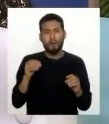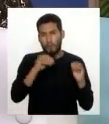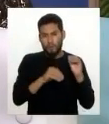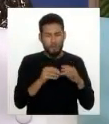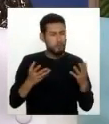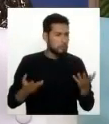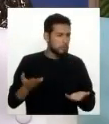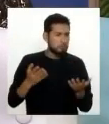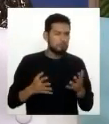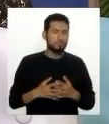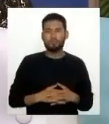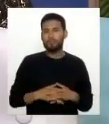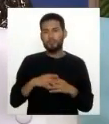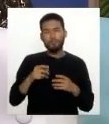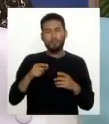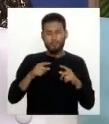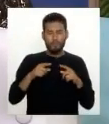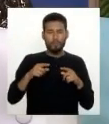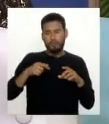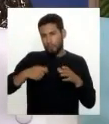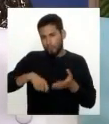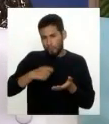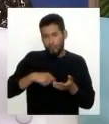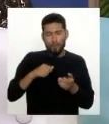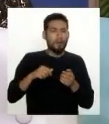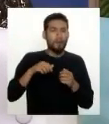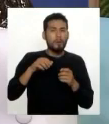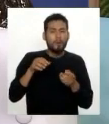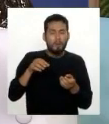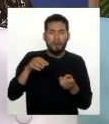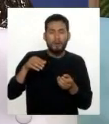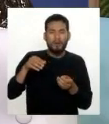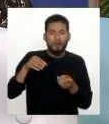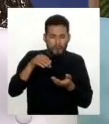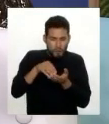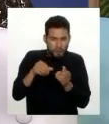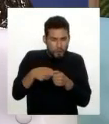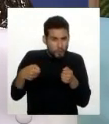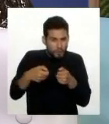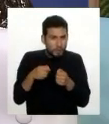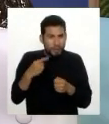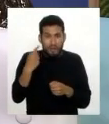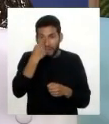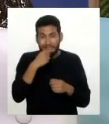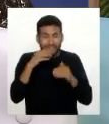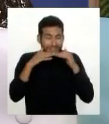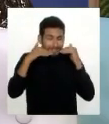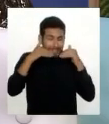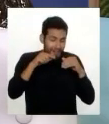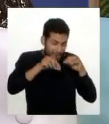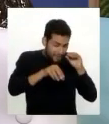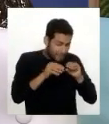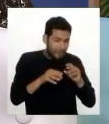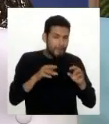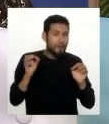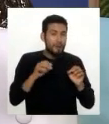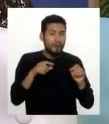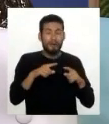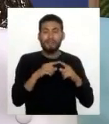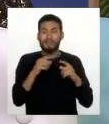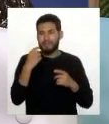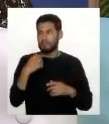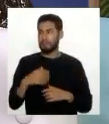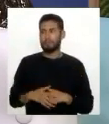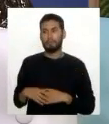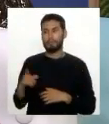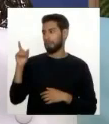pongamos, no sé, pues una tortilla, por ejemplo, o un panquequito que tenga alguna carita de algún personaje. Lo estás complicando